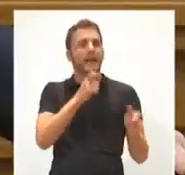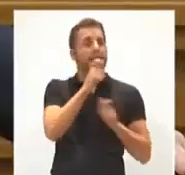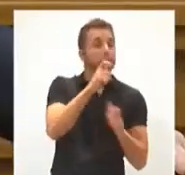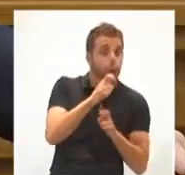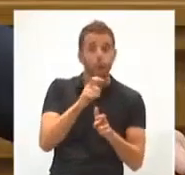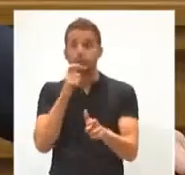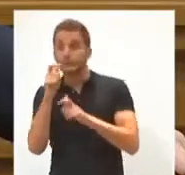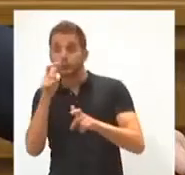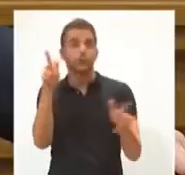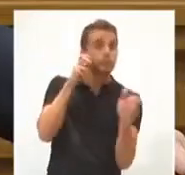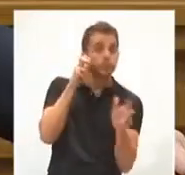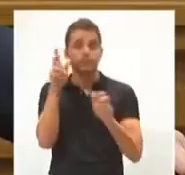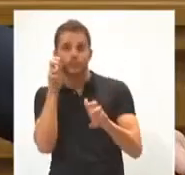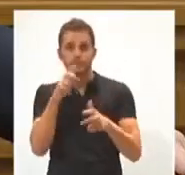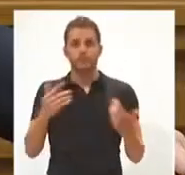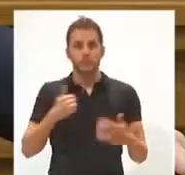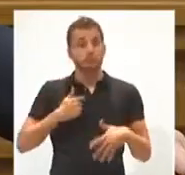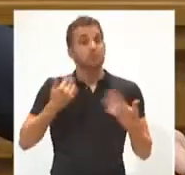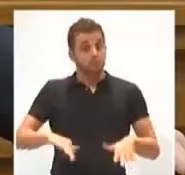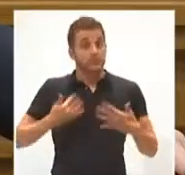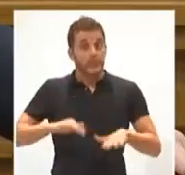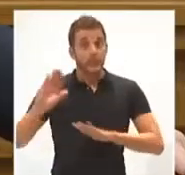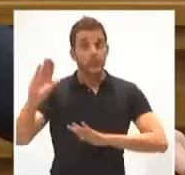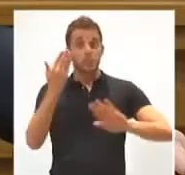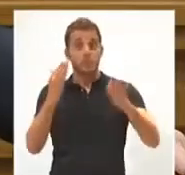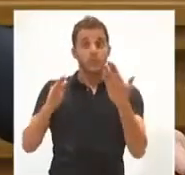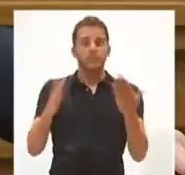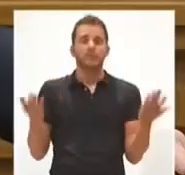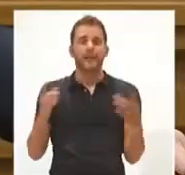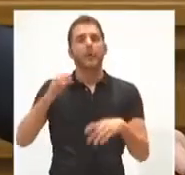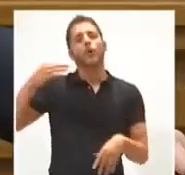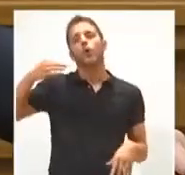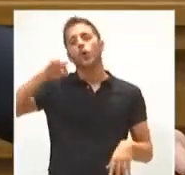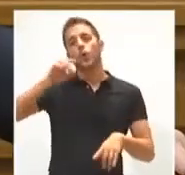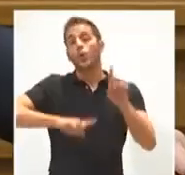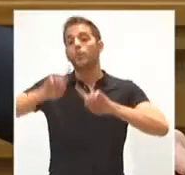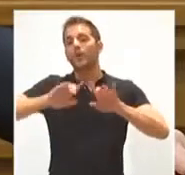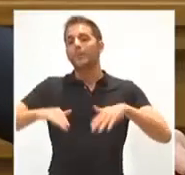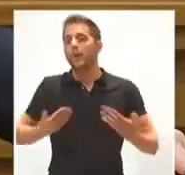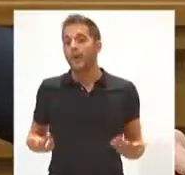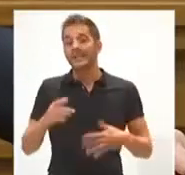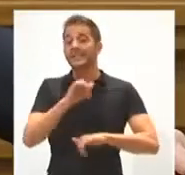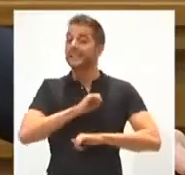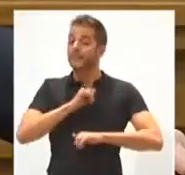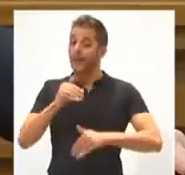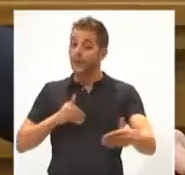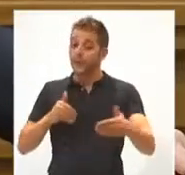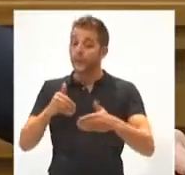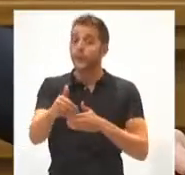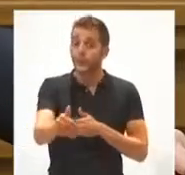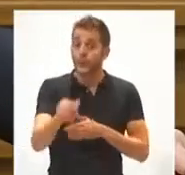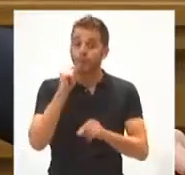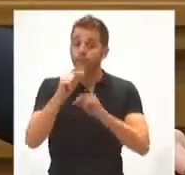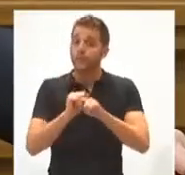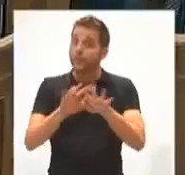pues mira me alegra que nos propongan ideas y planes el único problema es que no esperen a que venga otra pandemia para presentarlo formalmente porque no